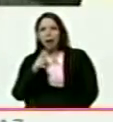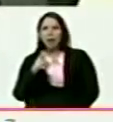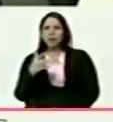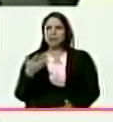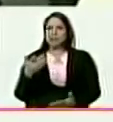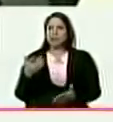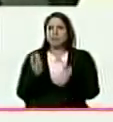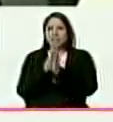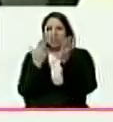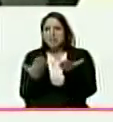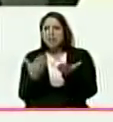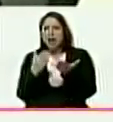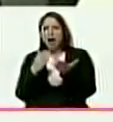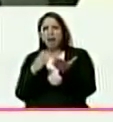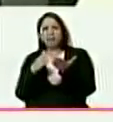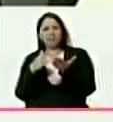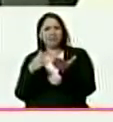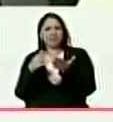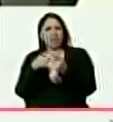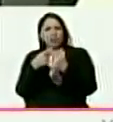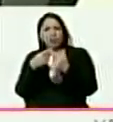profanan el Evangelio.